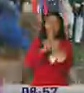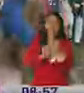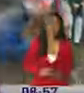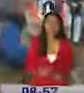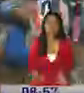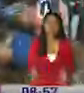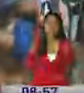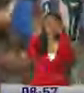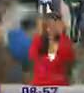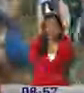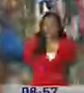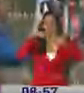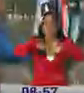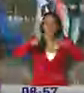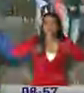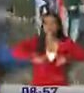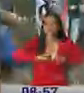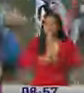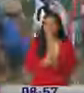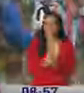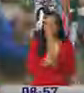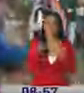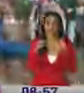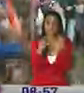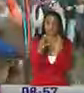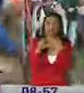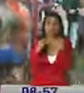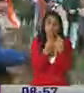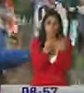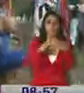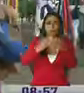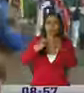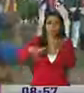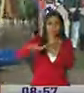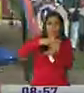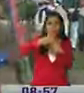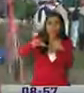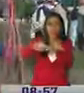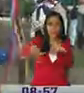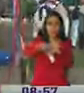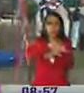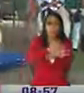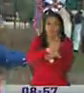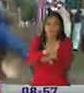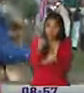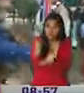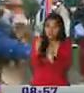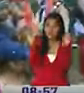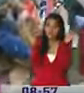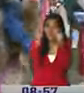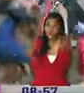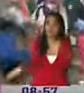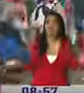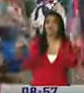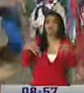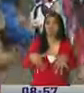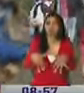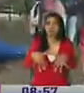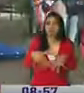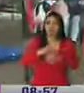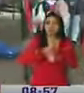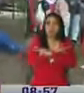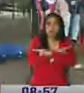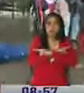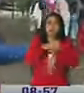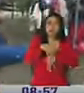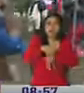realmente a los grupos que están en las comunidades, en los pueblos, celebrando sus propias festividades, a La Mariscal, para